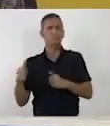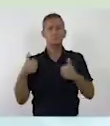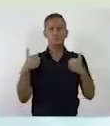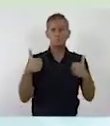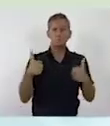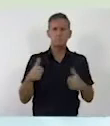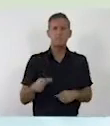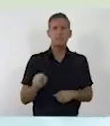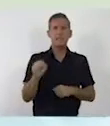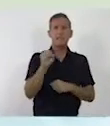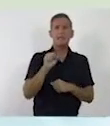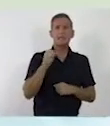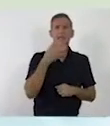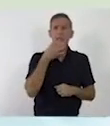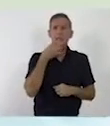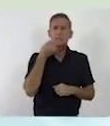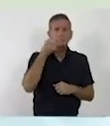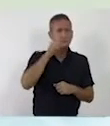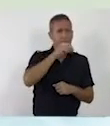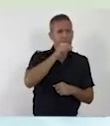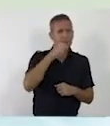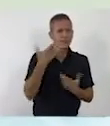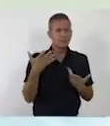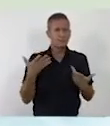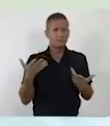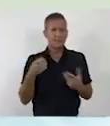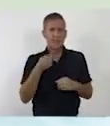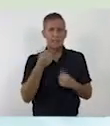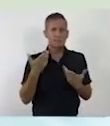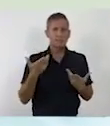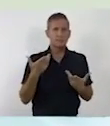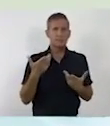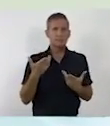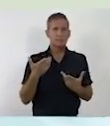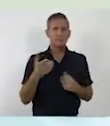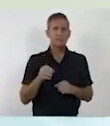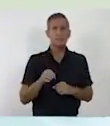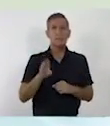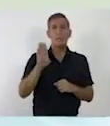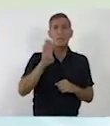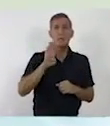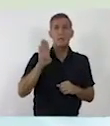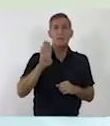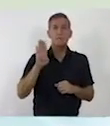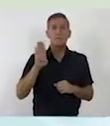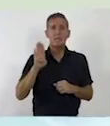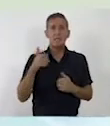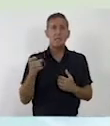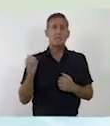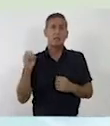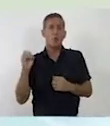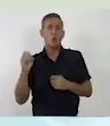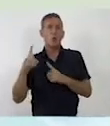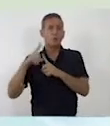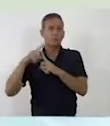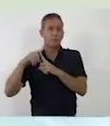¿bien? Y las sales. Cuando hablo de sales, sales binarias o sales